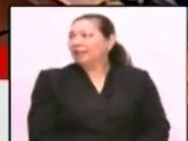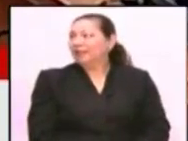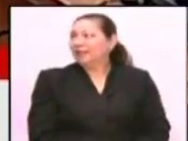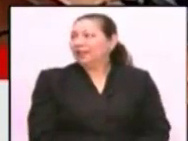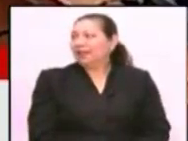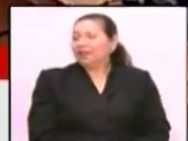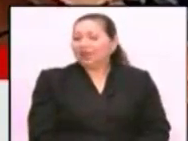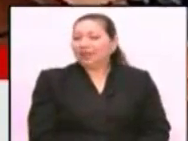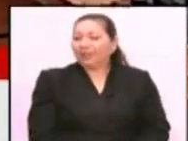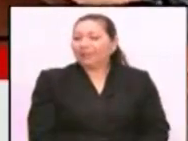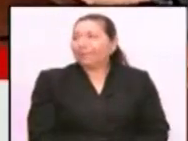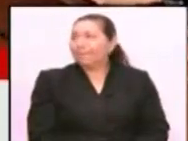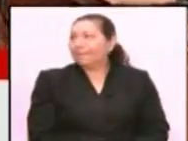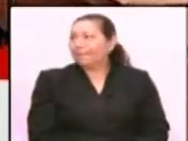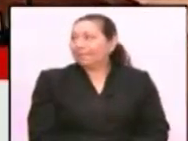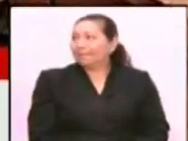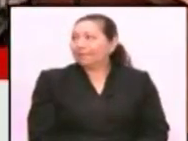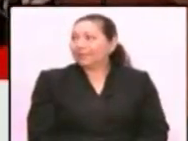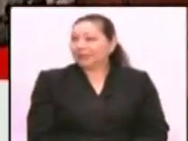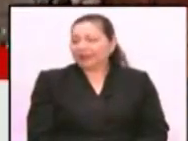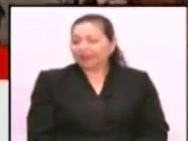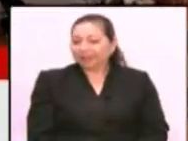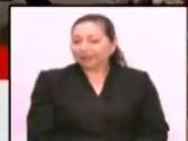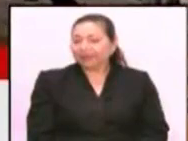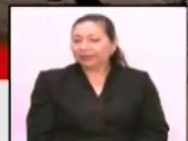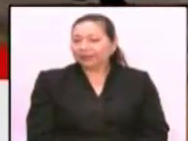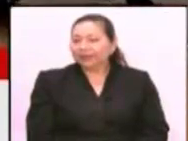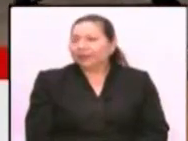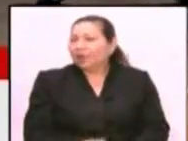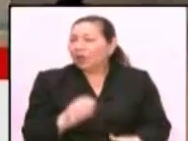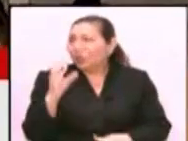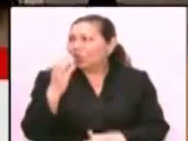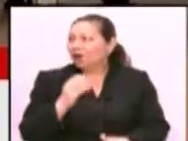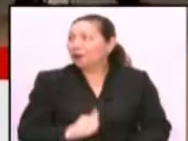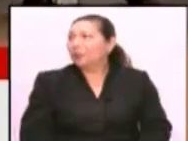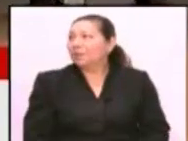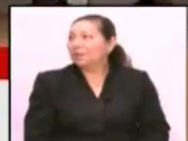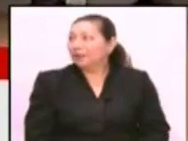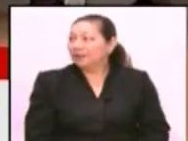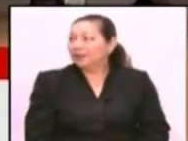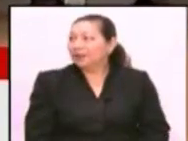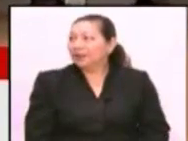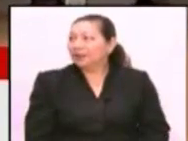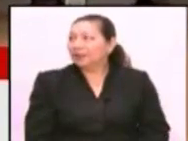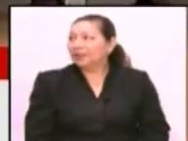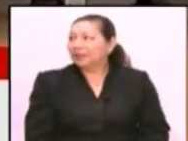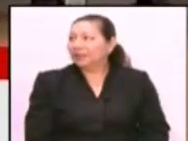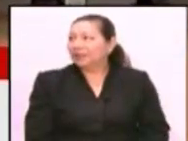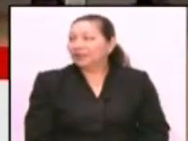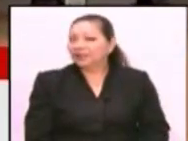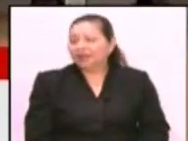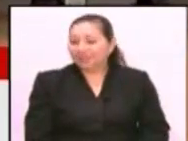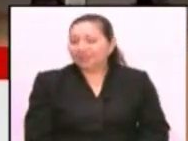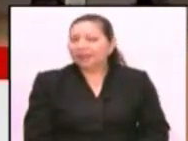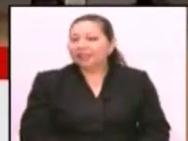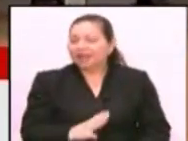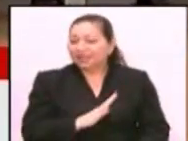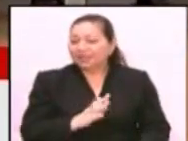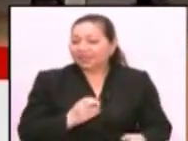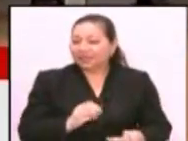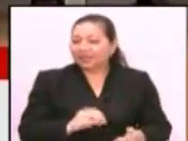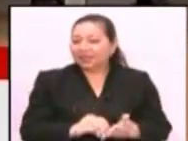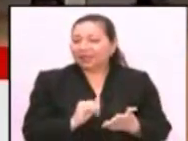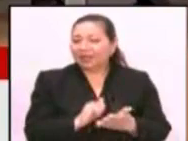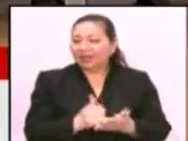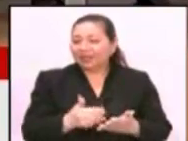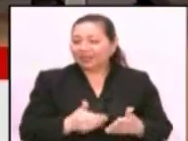Por su intermedio. Solamente una consulta. Hoy día en Colombia, el inversionista son actualmente, es el Estado, son